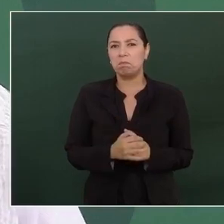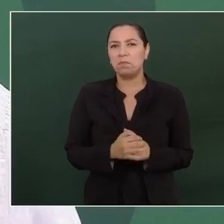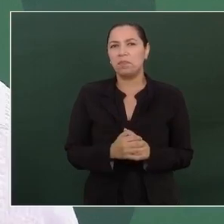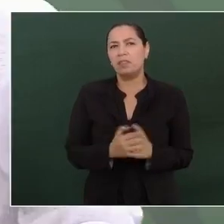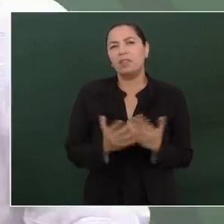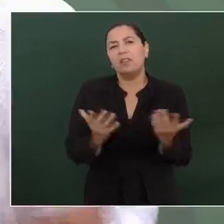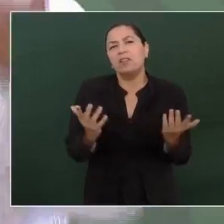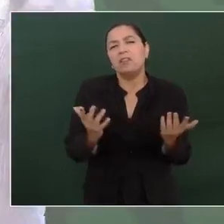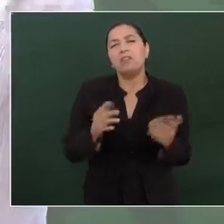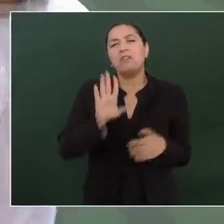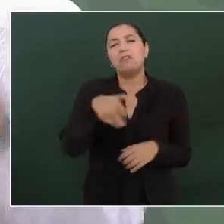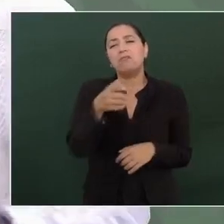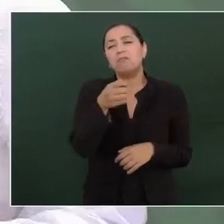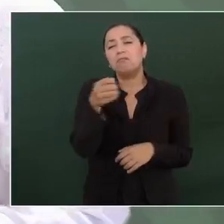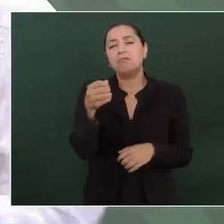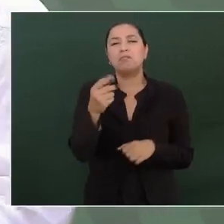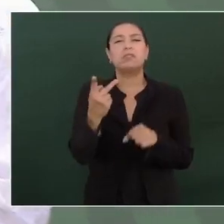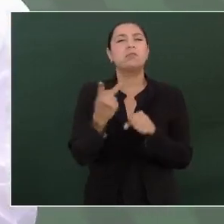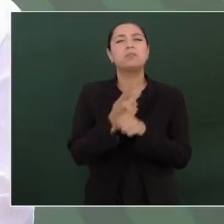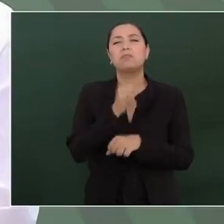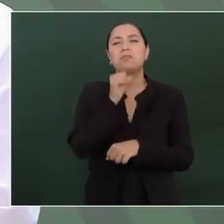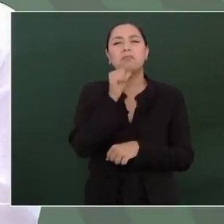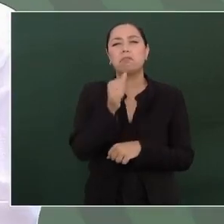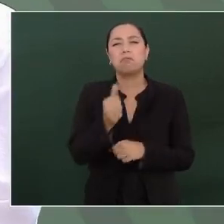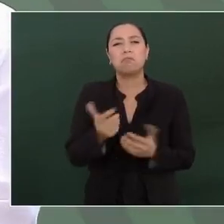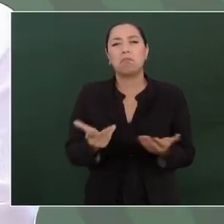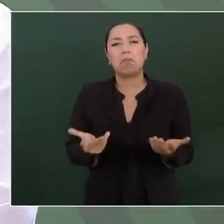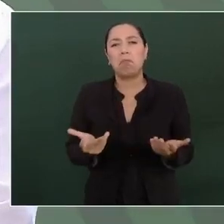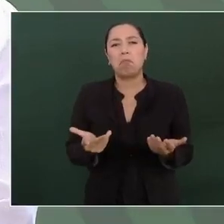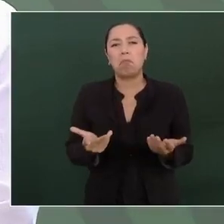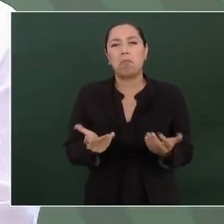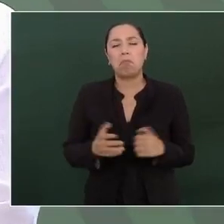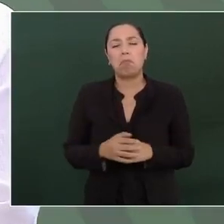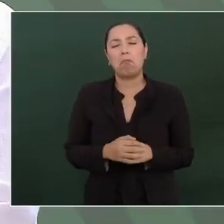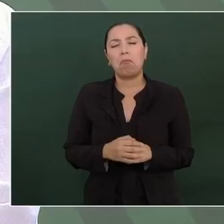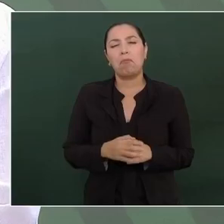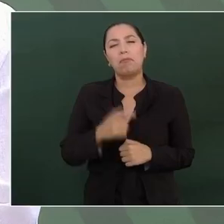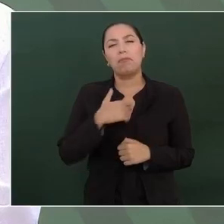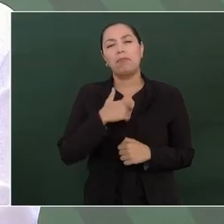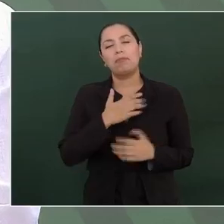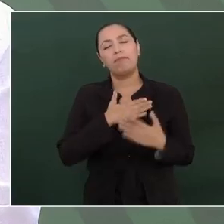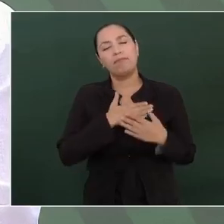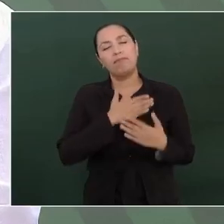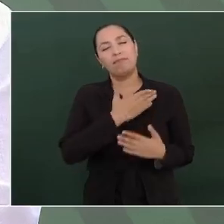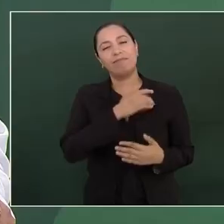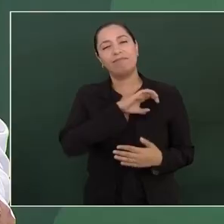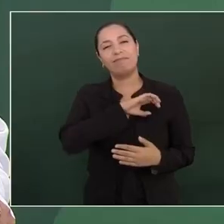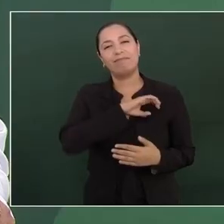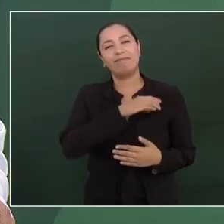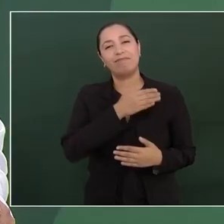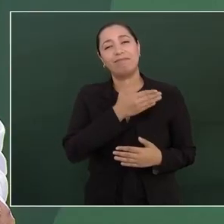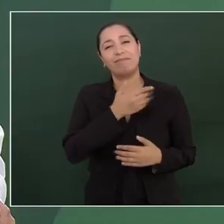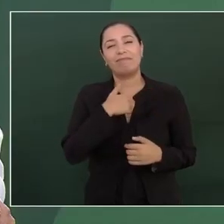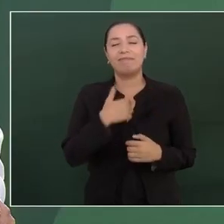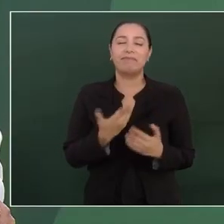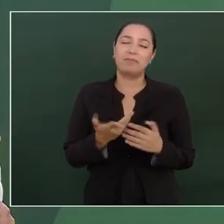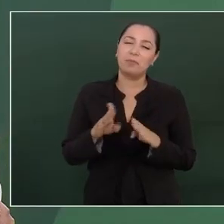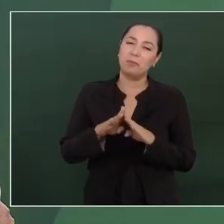Y no pasa nada, porque Manuelita, que la quiero tanto, Ave María, que no la